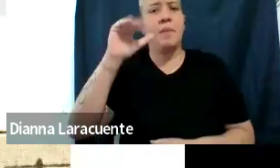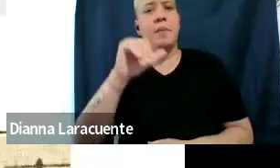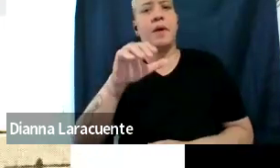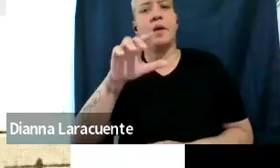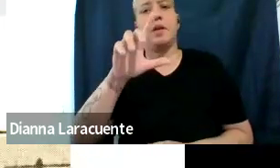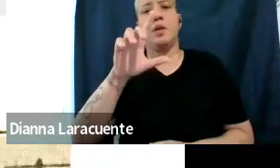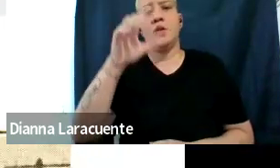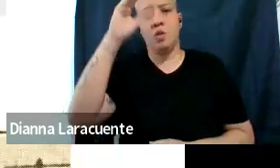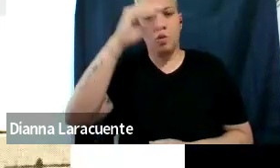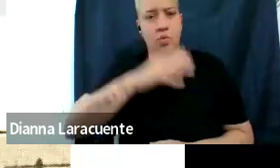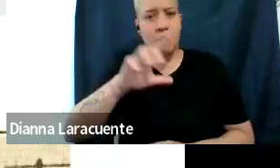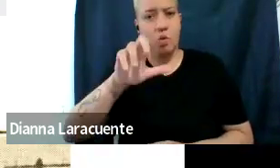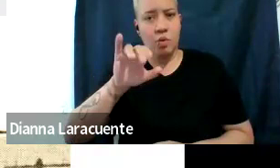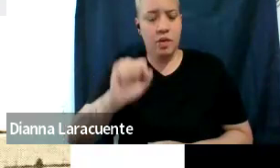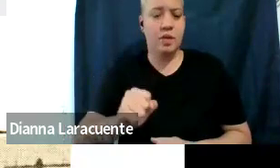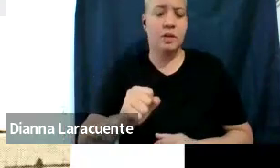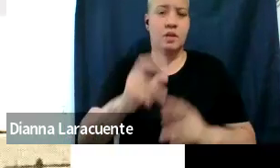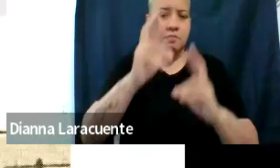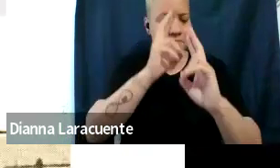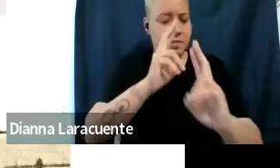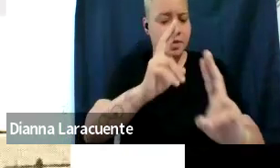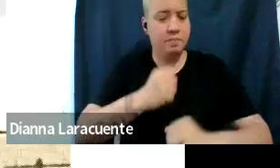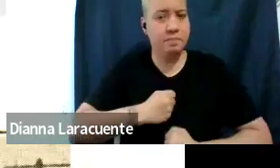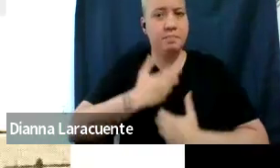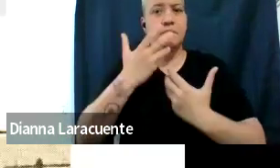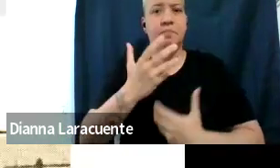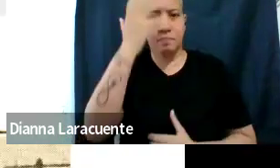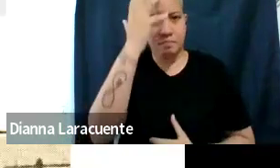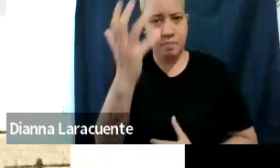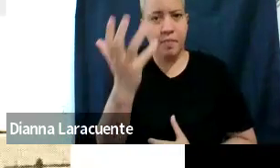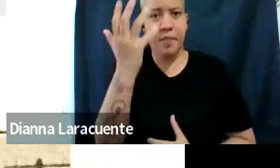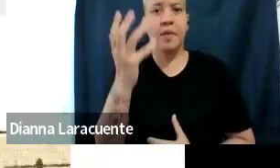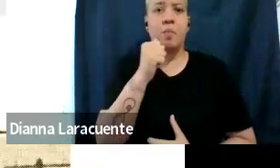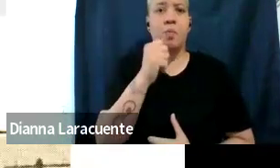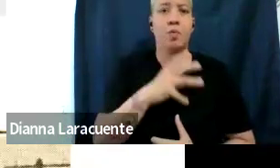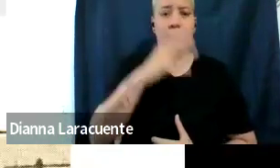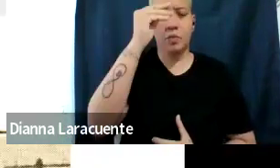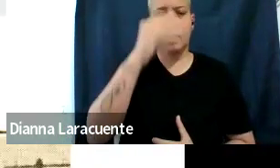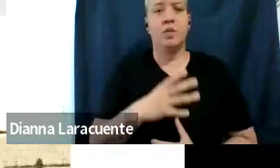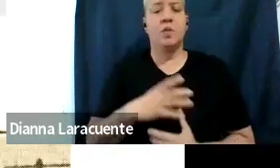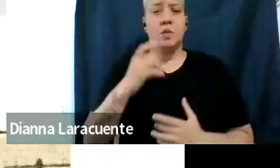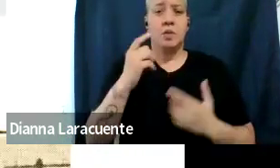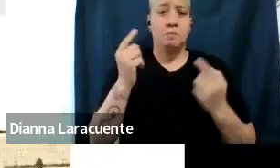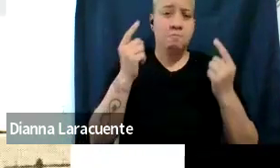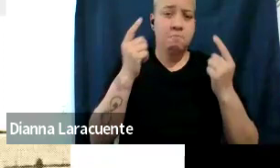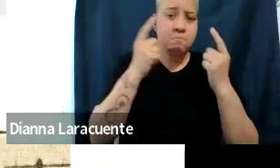jíbaros, y lo decían con respeto. Y los jíbaros y las jíbaras se alejaban, sollozando. Sí, sigue las